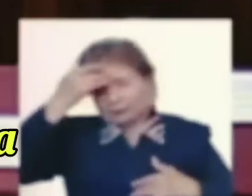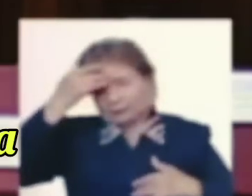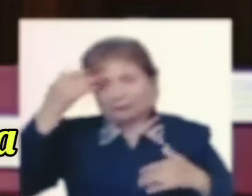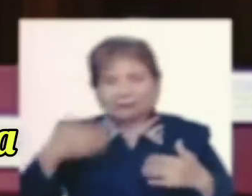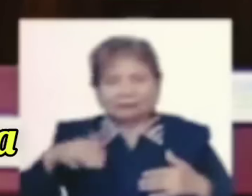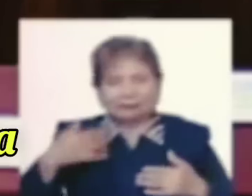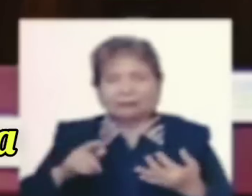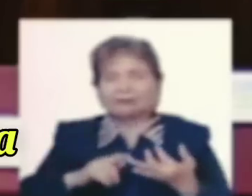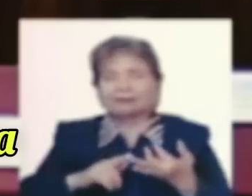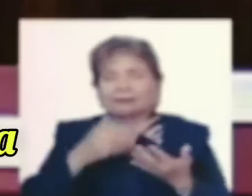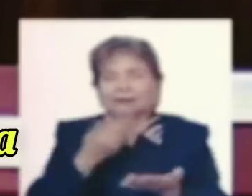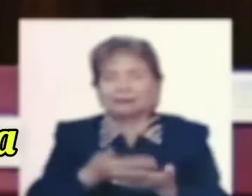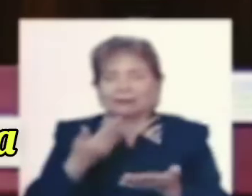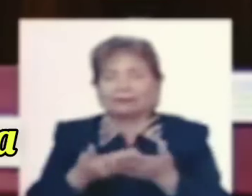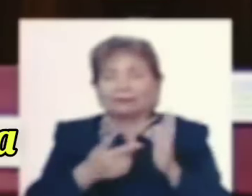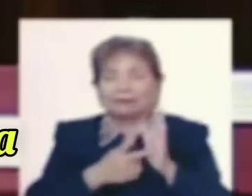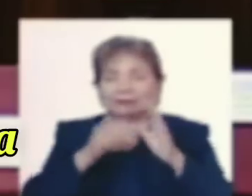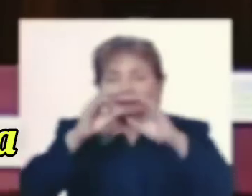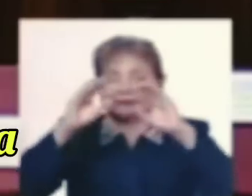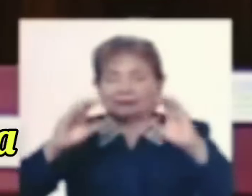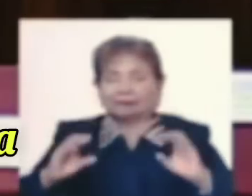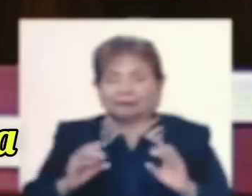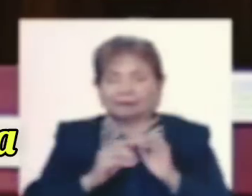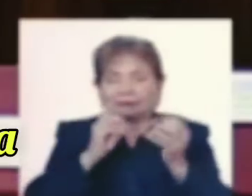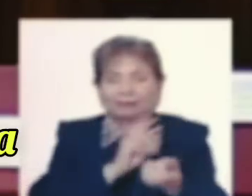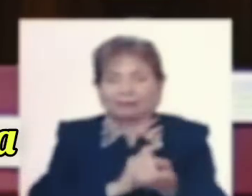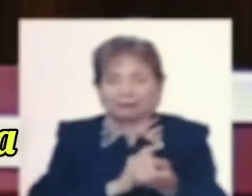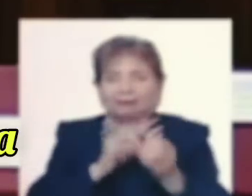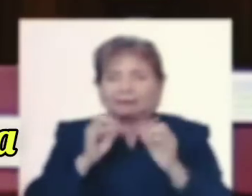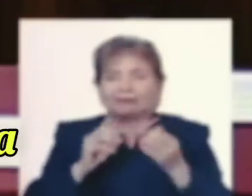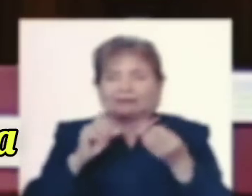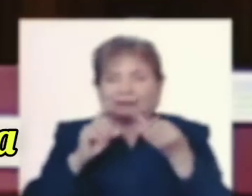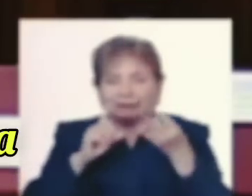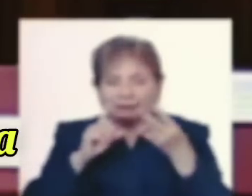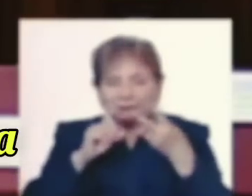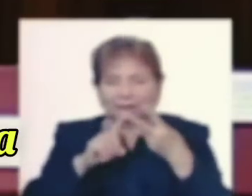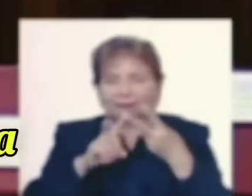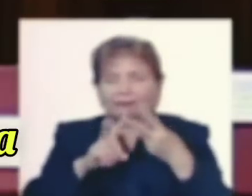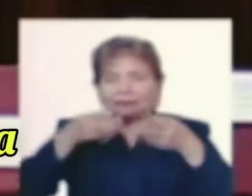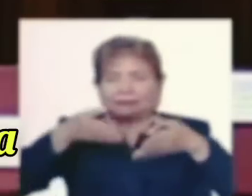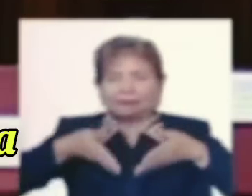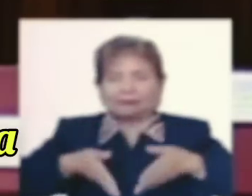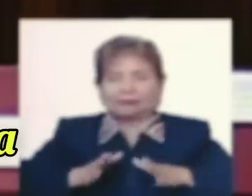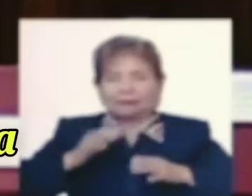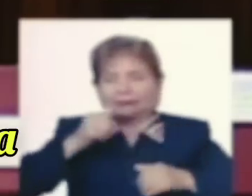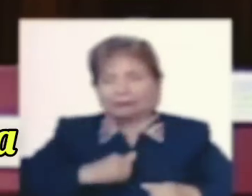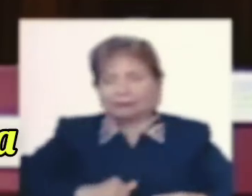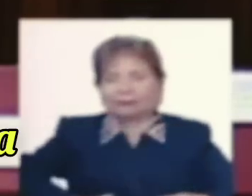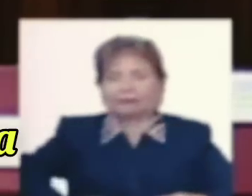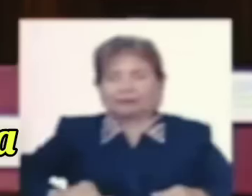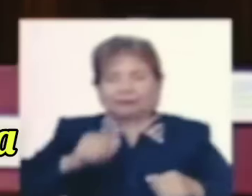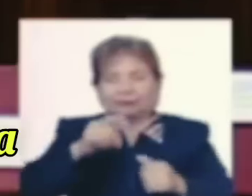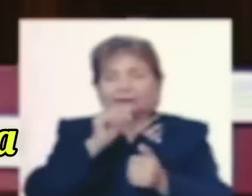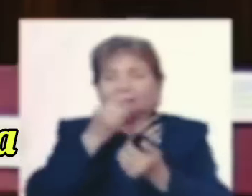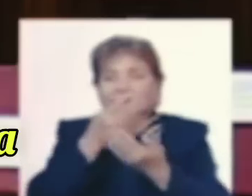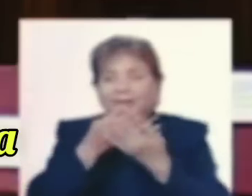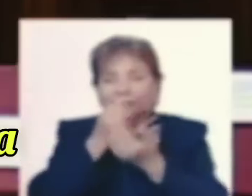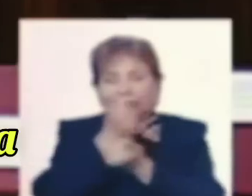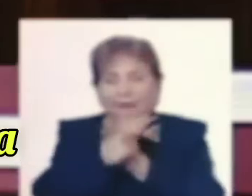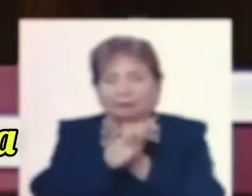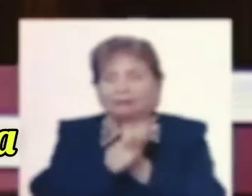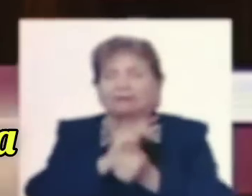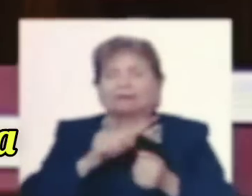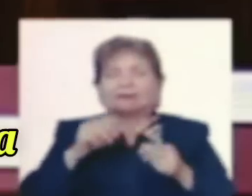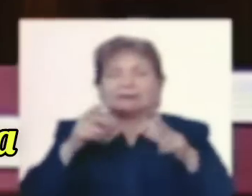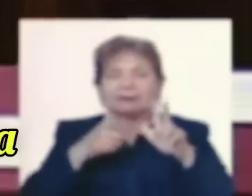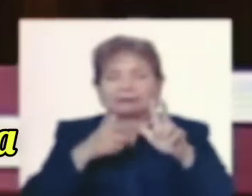grave debidamente comprobada con certificación médica oficial. Segundo, nacimiento de hijos del interno.